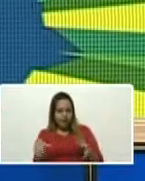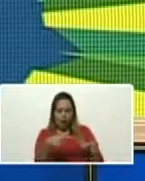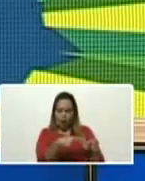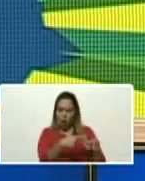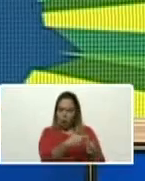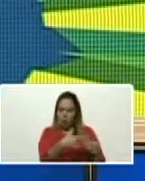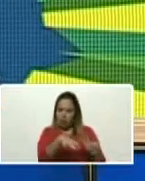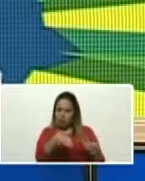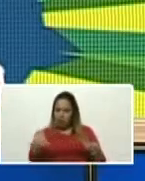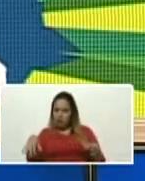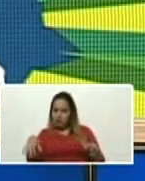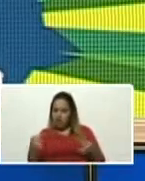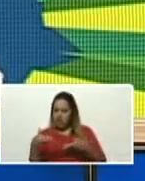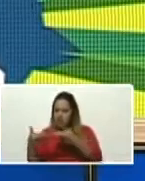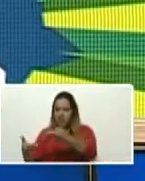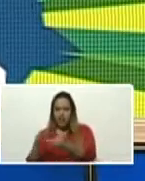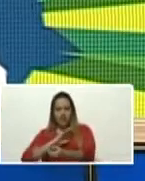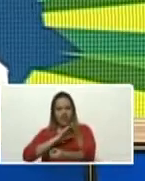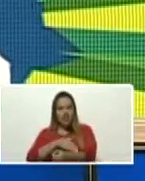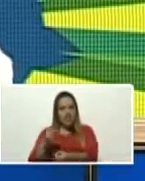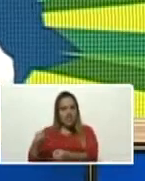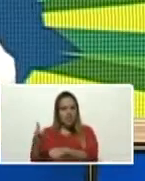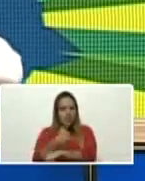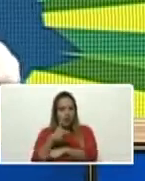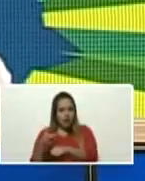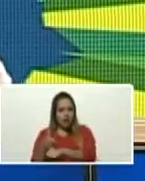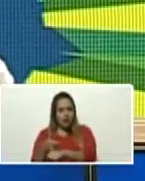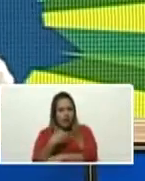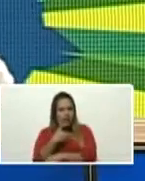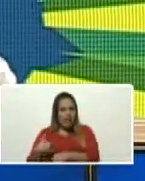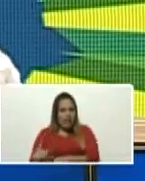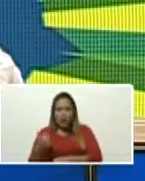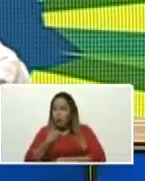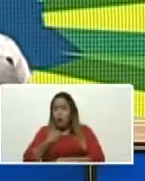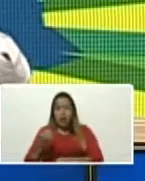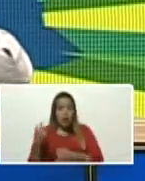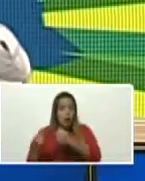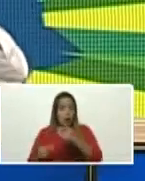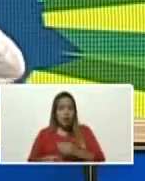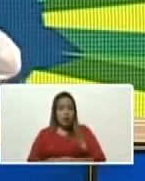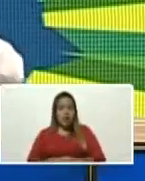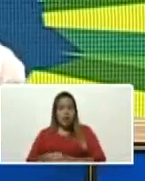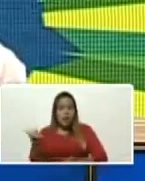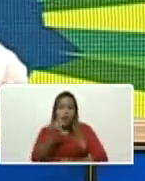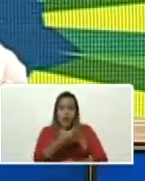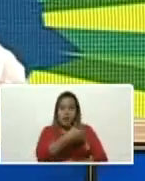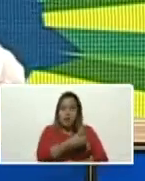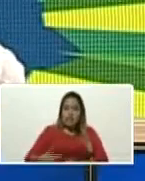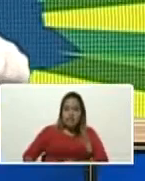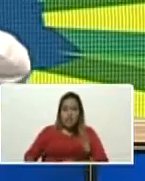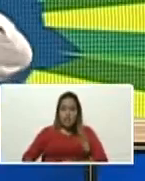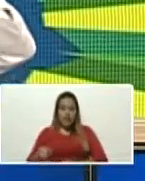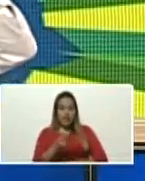y se le dé la fuerza a ese gobierno paralelo para intentar cualquier cosa, desde matar al presidente de la